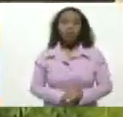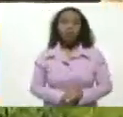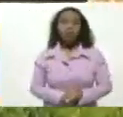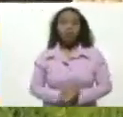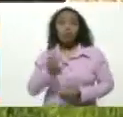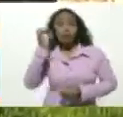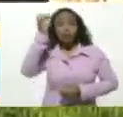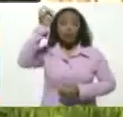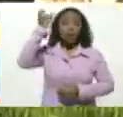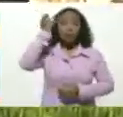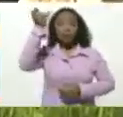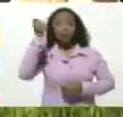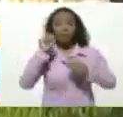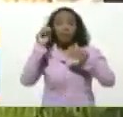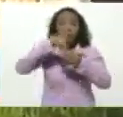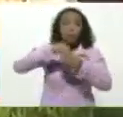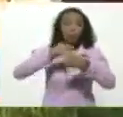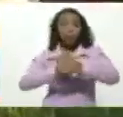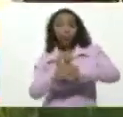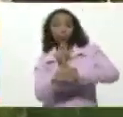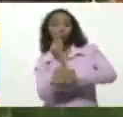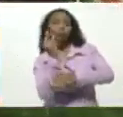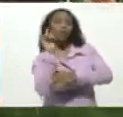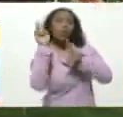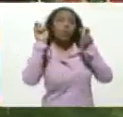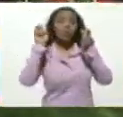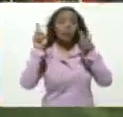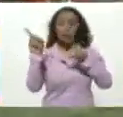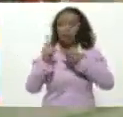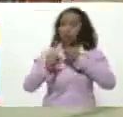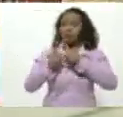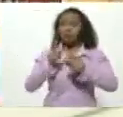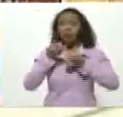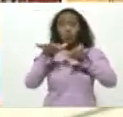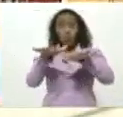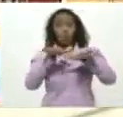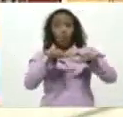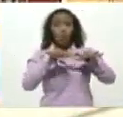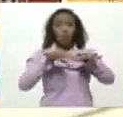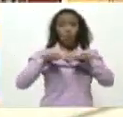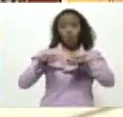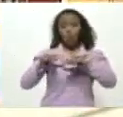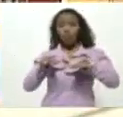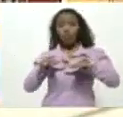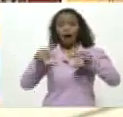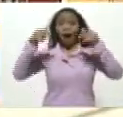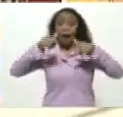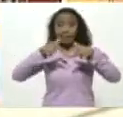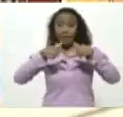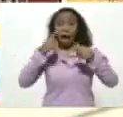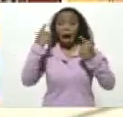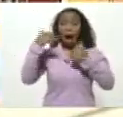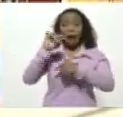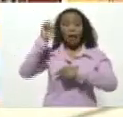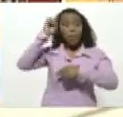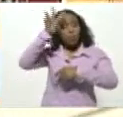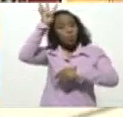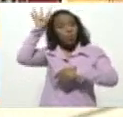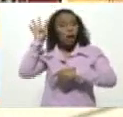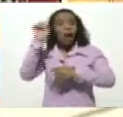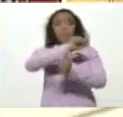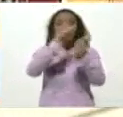Creador para sembrar. Qué cosa tan bella, ¿verdad? Ah, aquí está Mervin Maldonado,